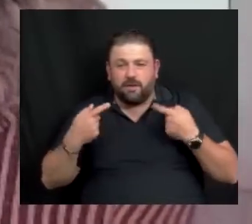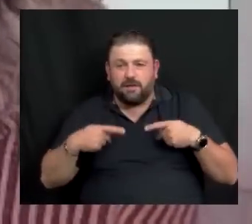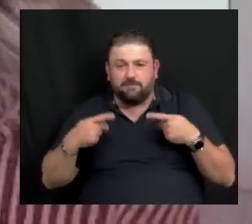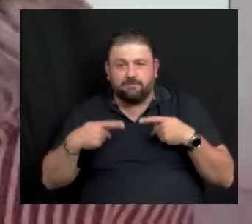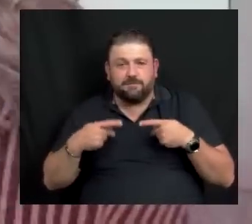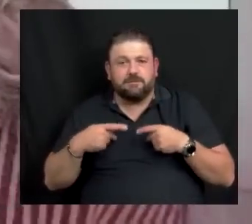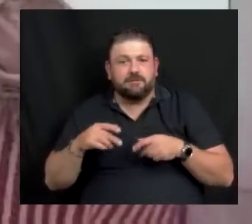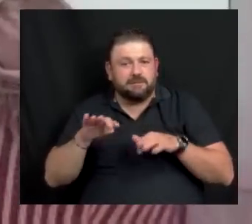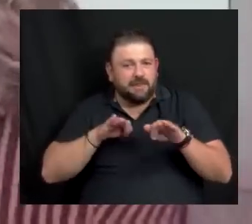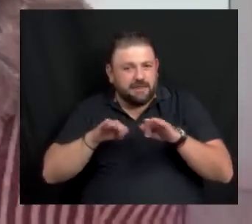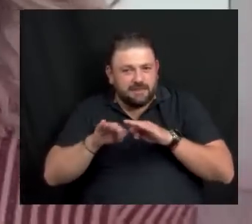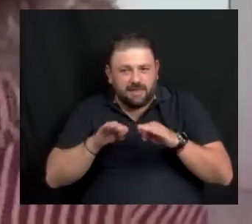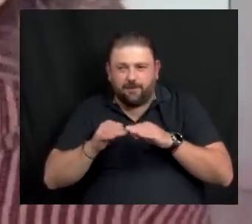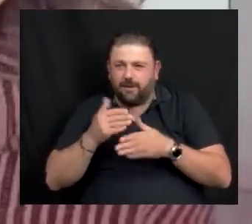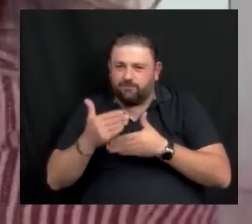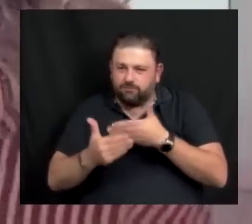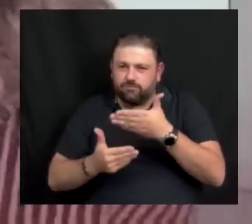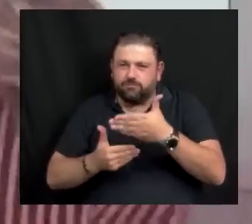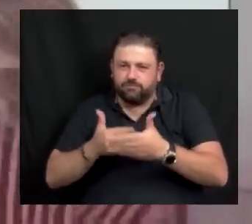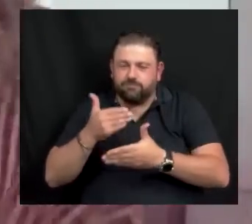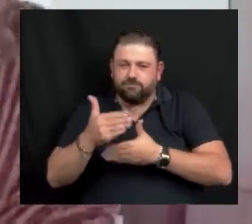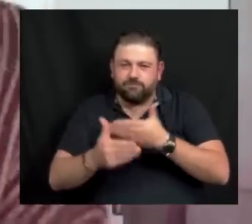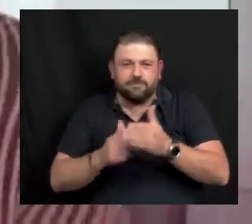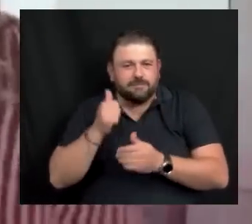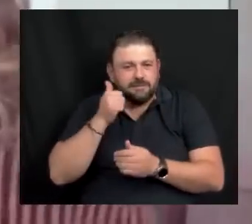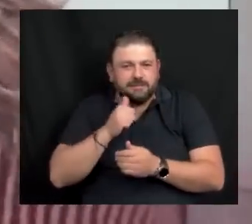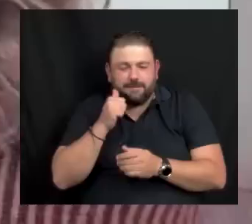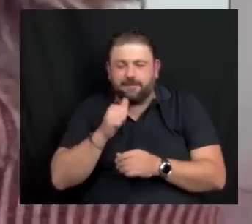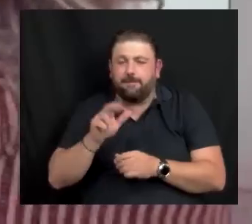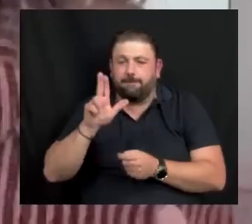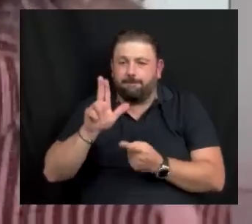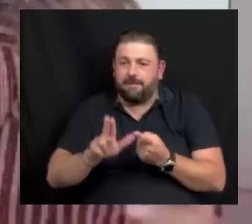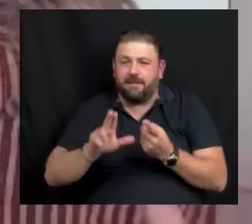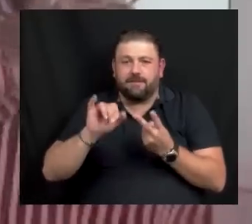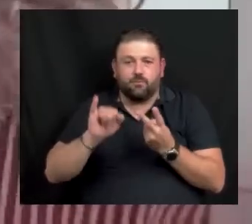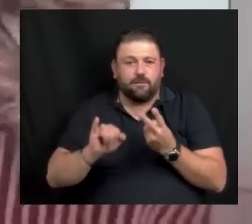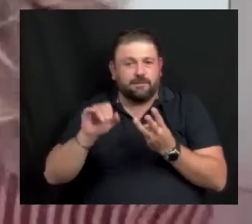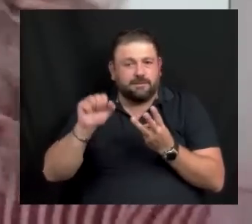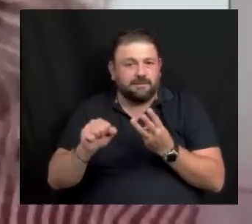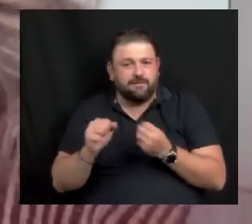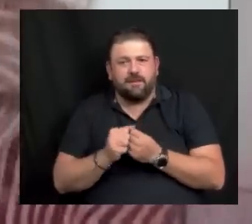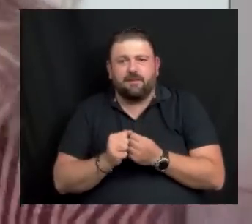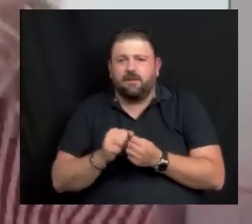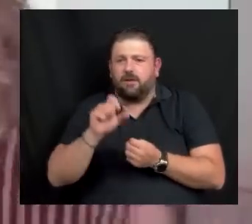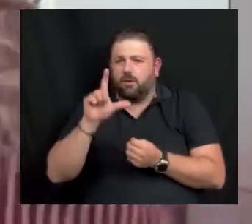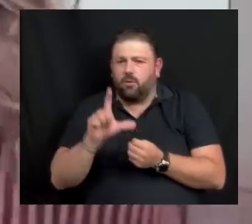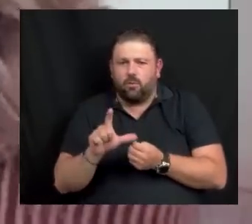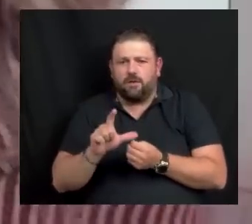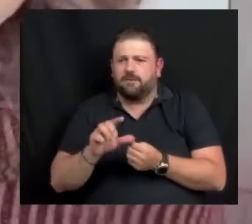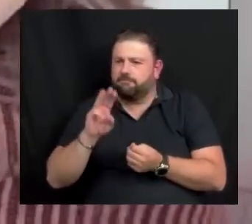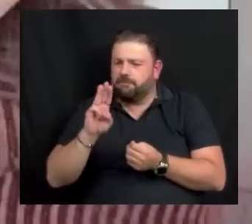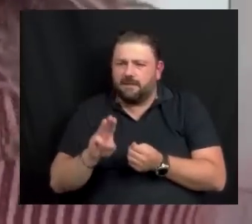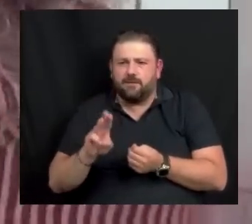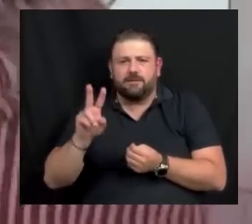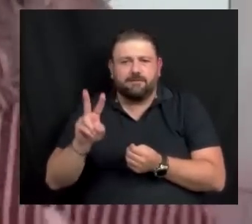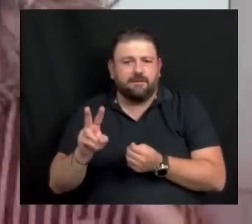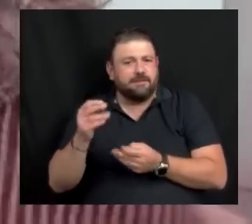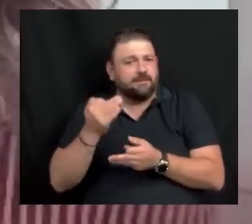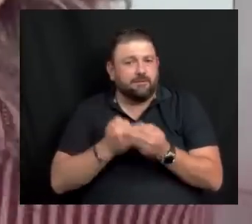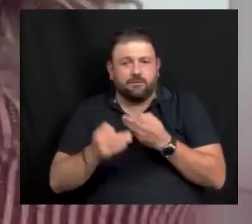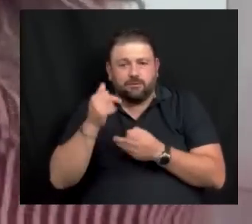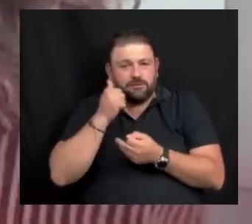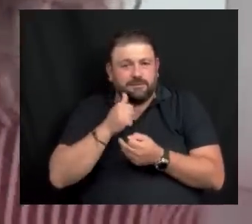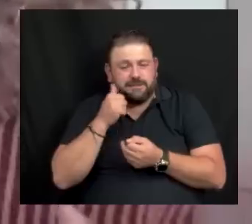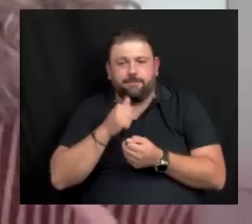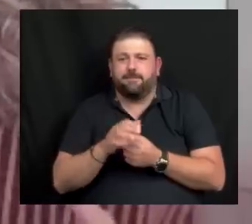pues, hay un trabajo constante. Estos martes, jueves y sábados, lunes, miércoles y viernes, que son de